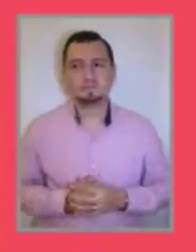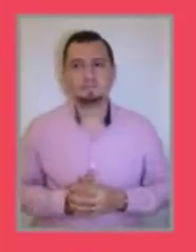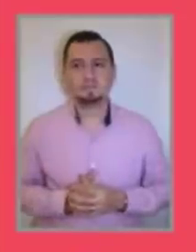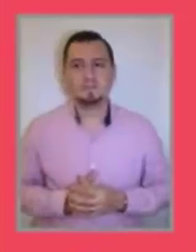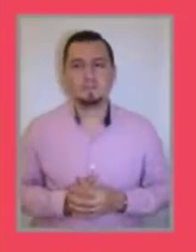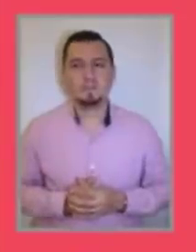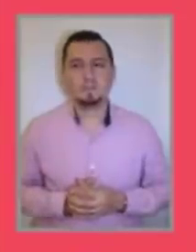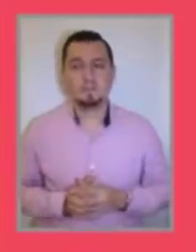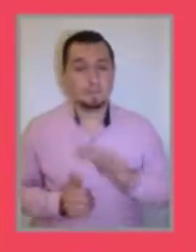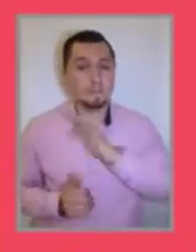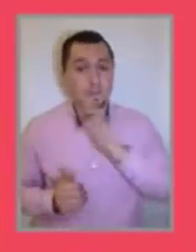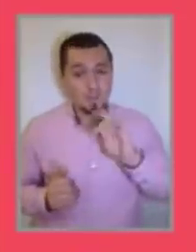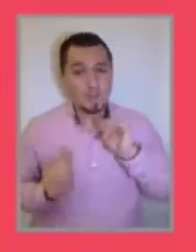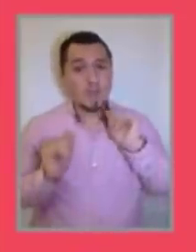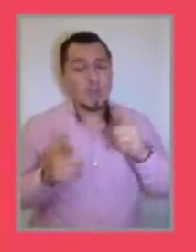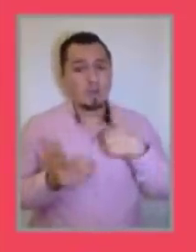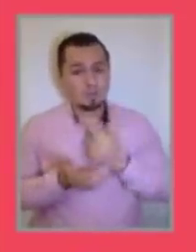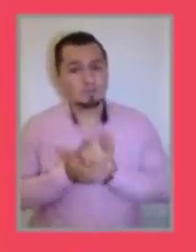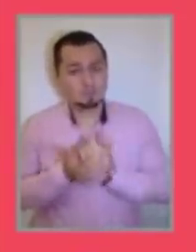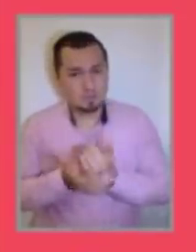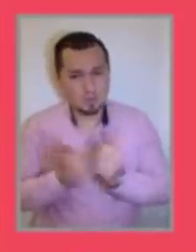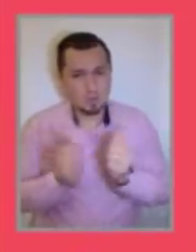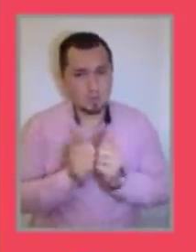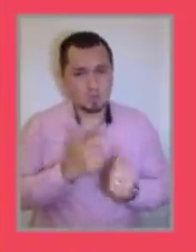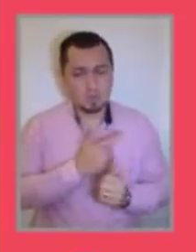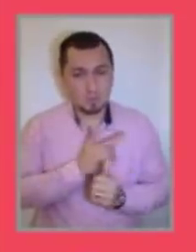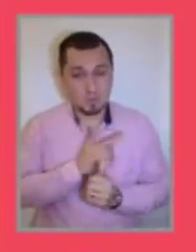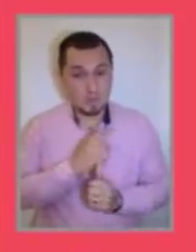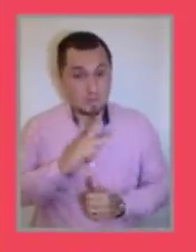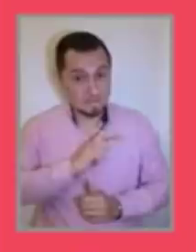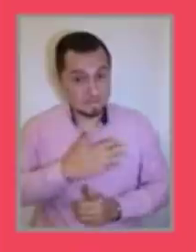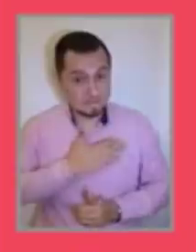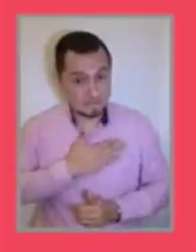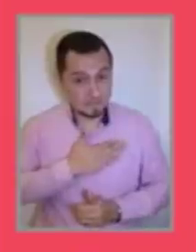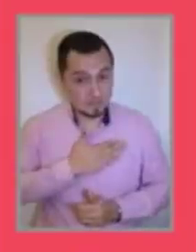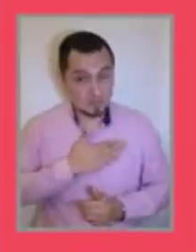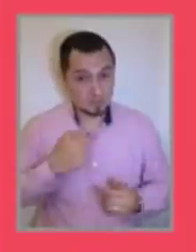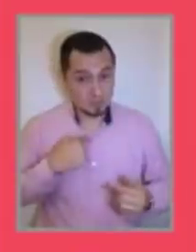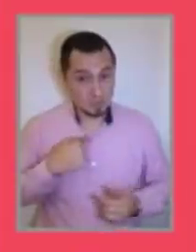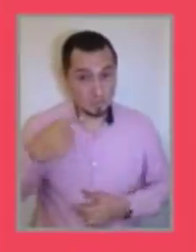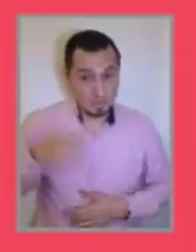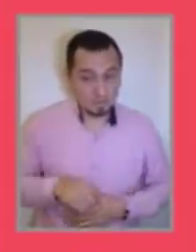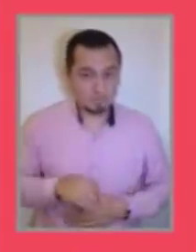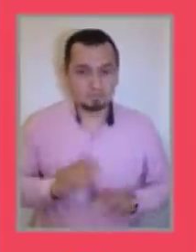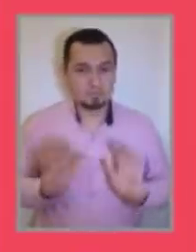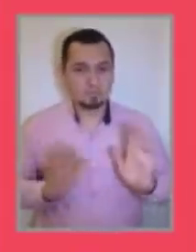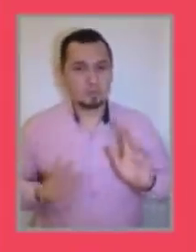Si en algo podemos ayudar, con mucho gusto, pero no es un tema que sea competencia del gobernador.